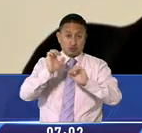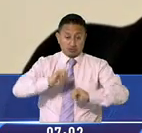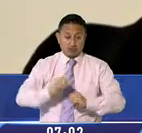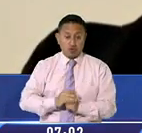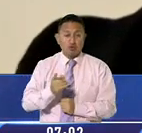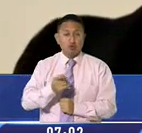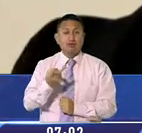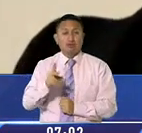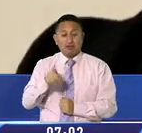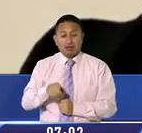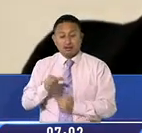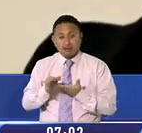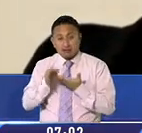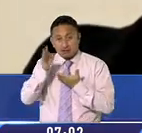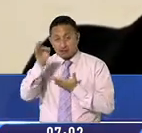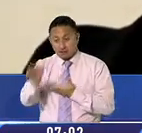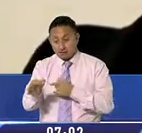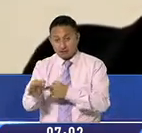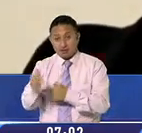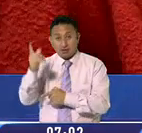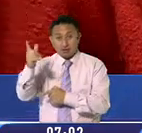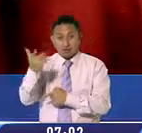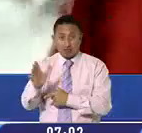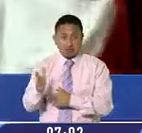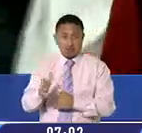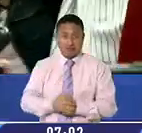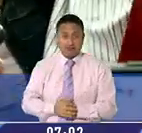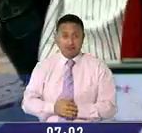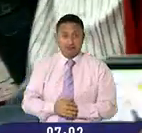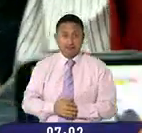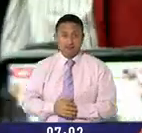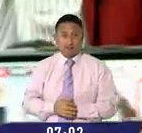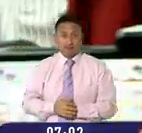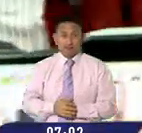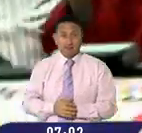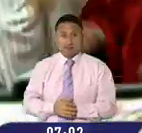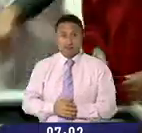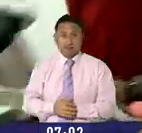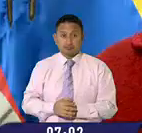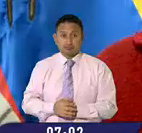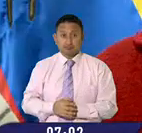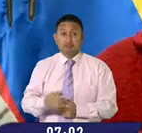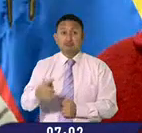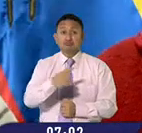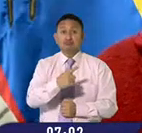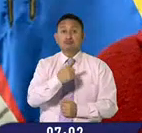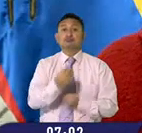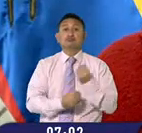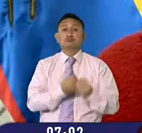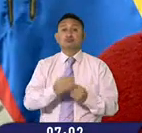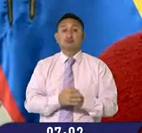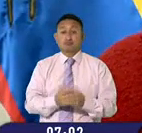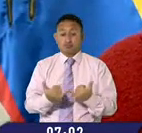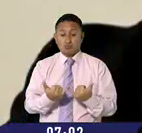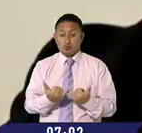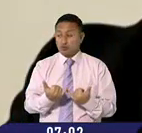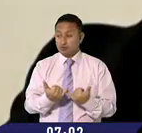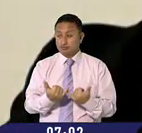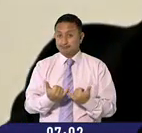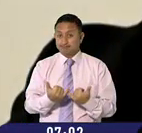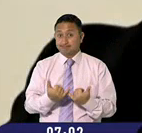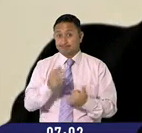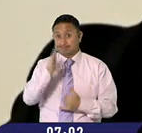a nivel local. Con esto, a Issa quizás no le queda otra que encaminar su postura. Y creo que debería ser